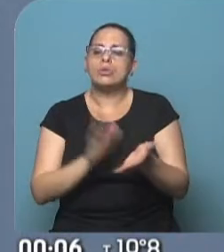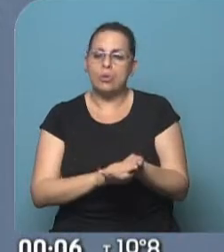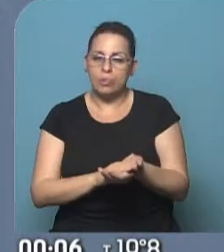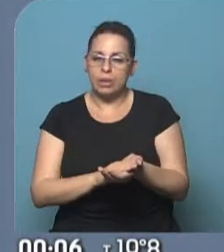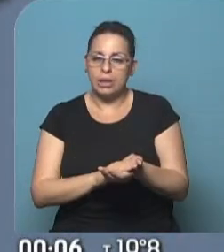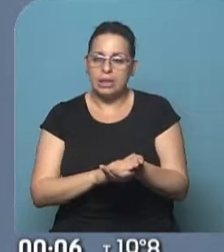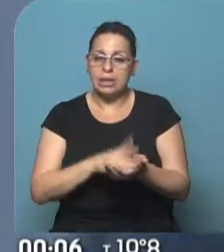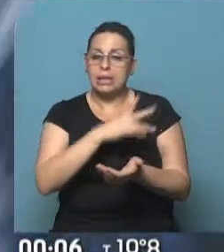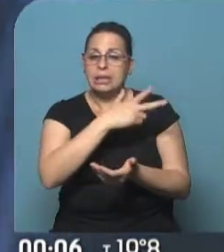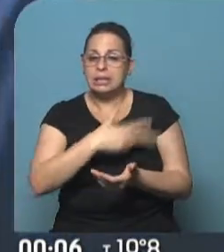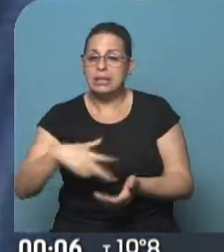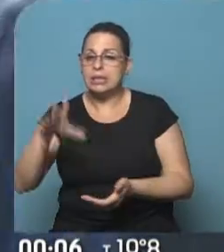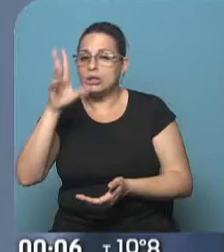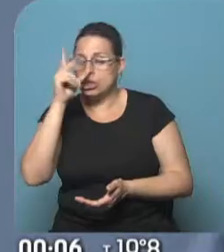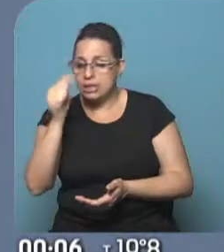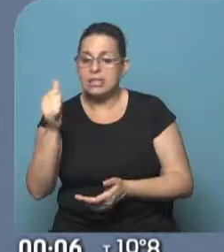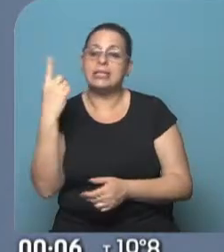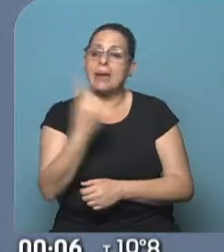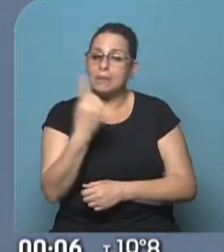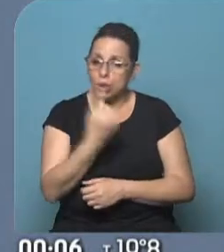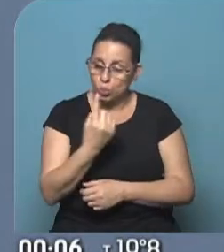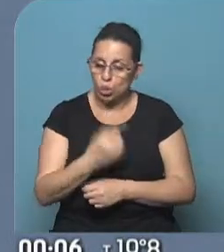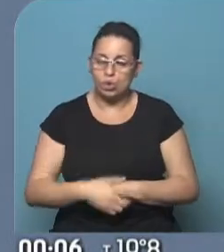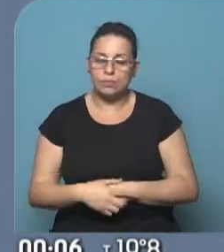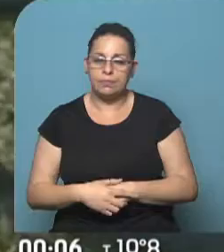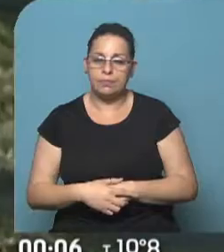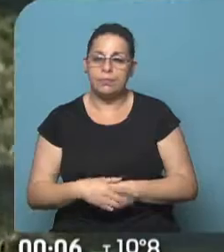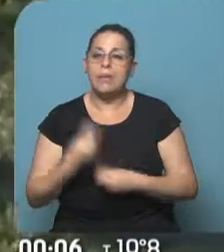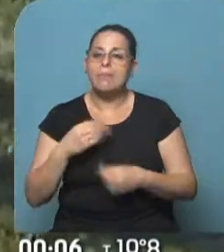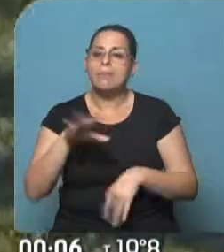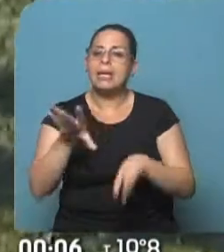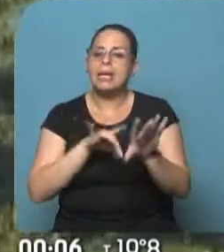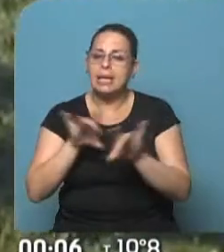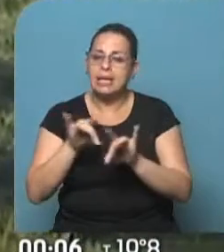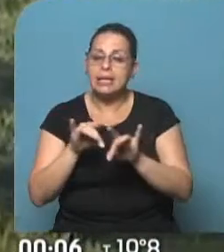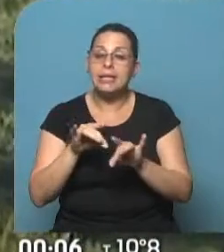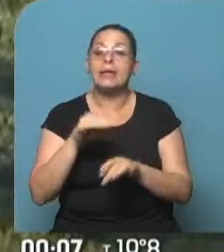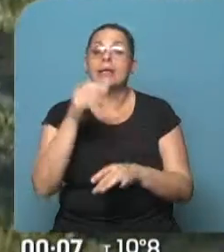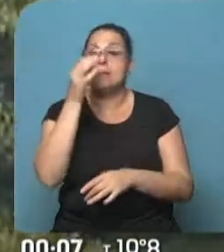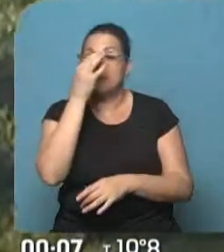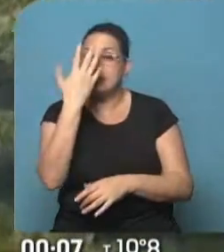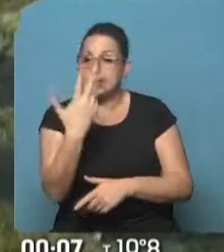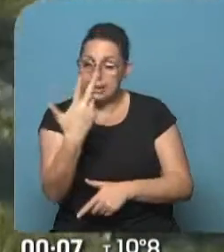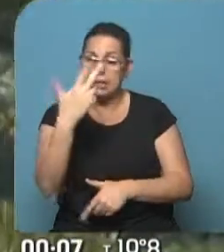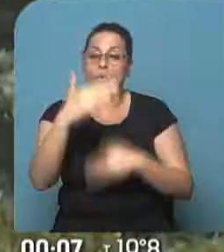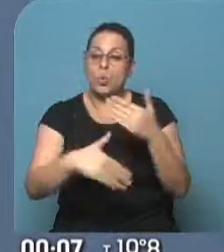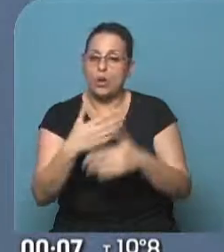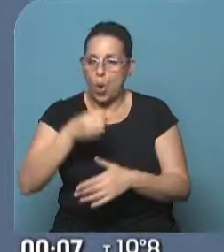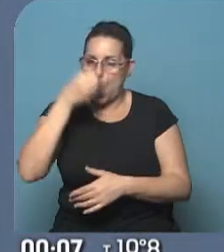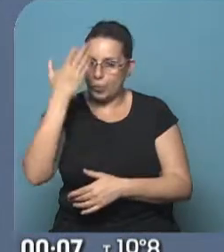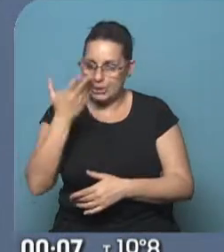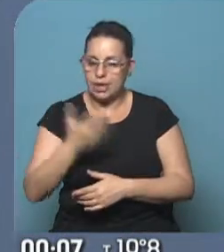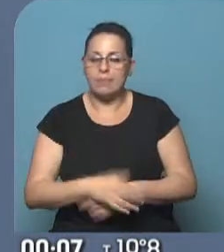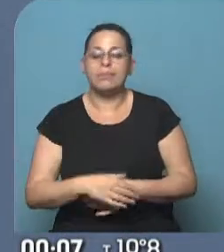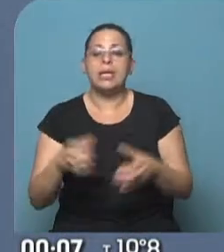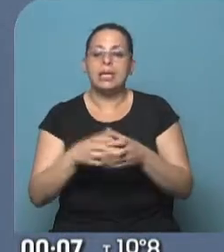de 360 minutos para elegir los 23 protagonistas oficiales que tendrá el